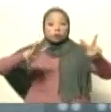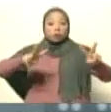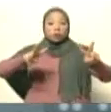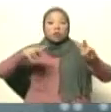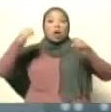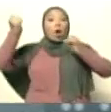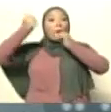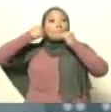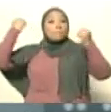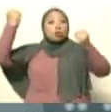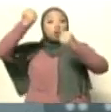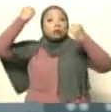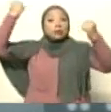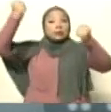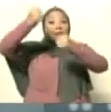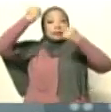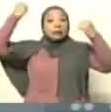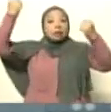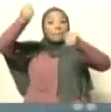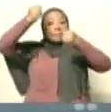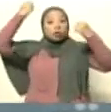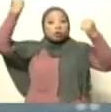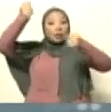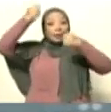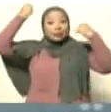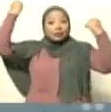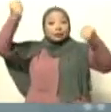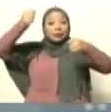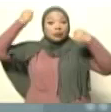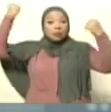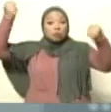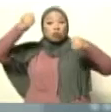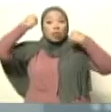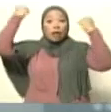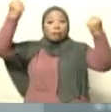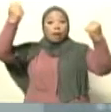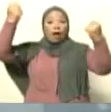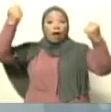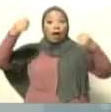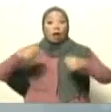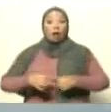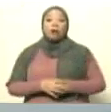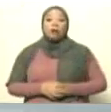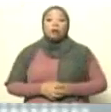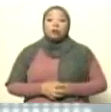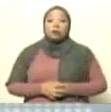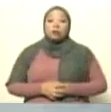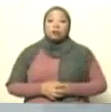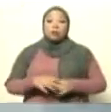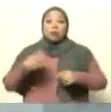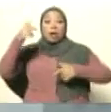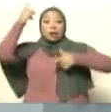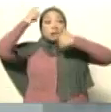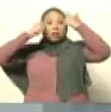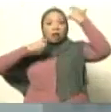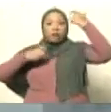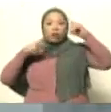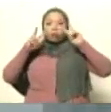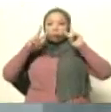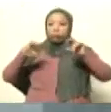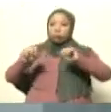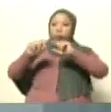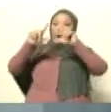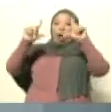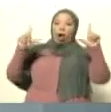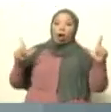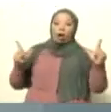lo que ocurría en la calle, el pueblo avanzando a Miraflor, el pueblo opositor. El comandante Chávez estaba en el Palacio de